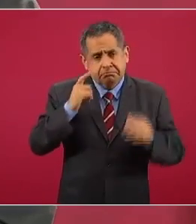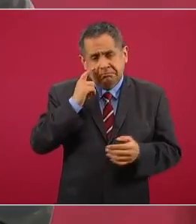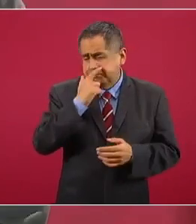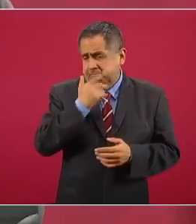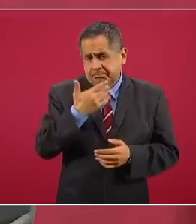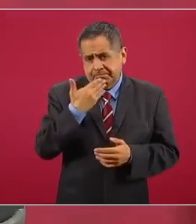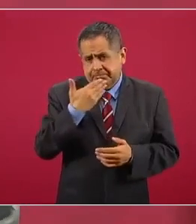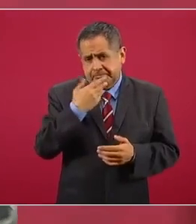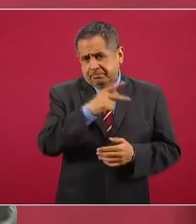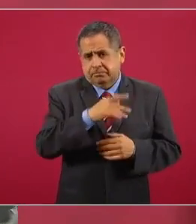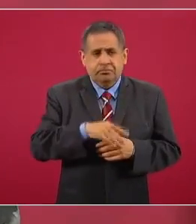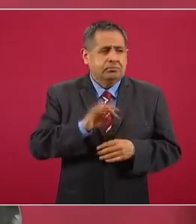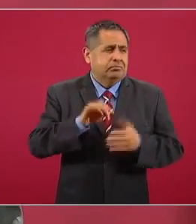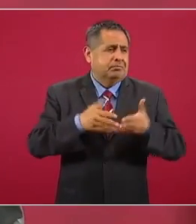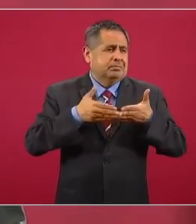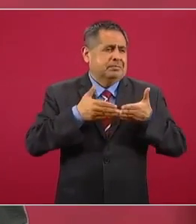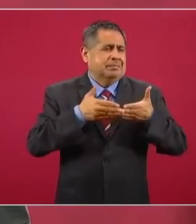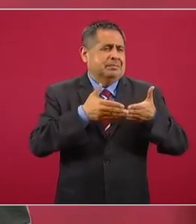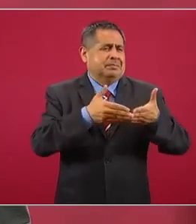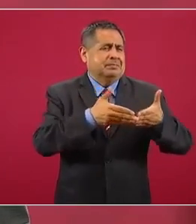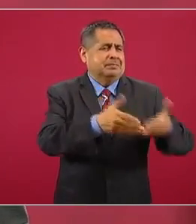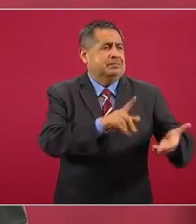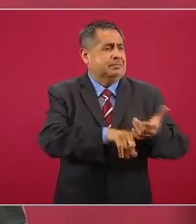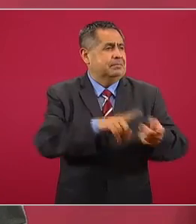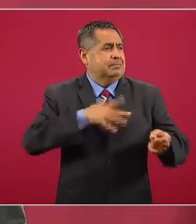Tener yates o tener